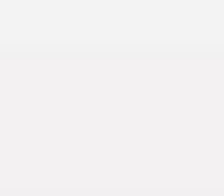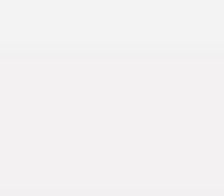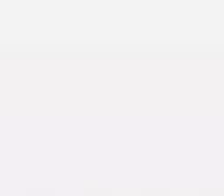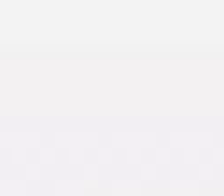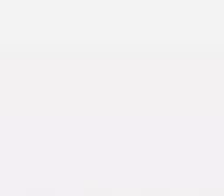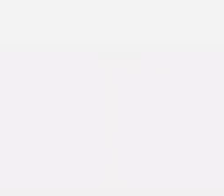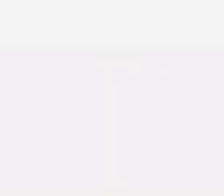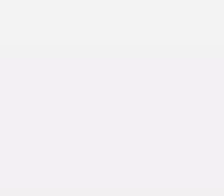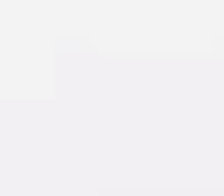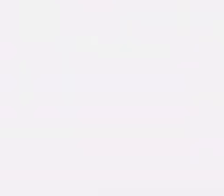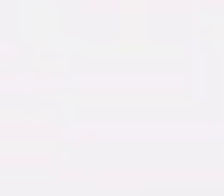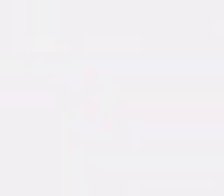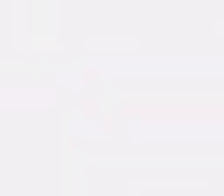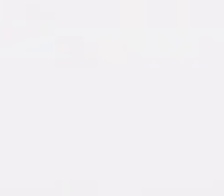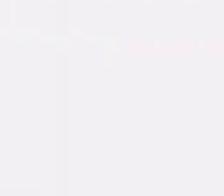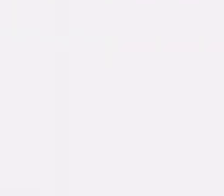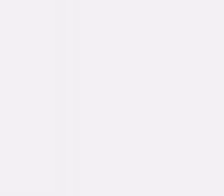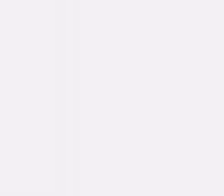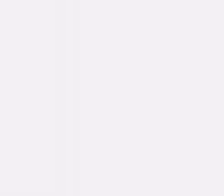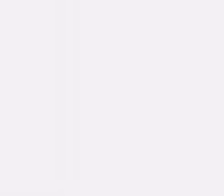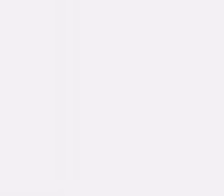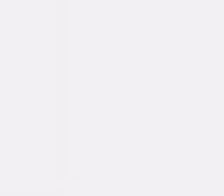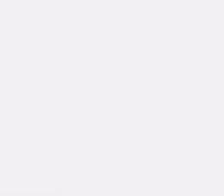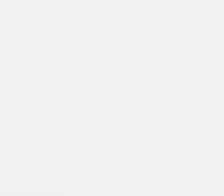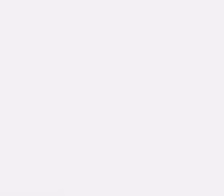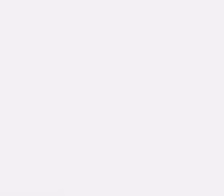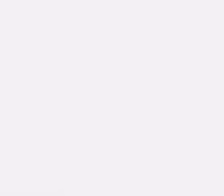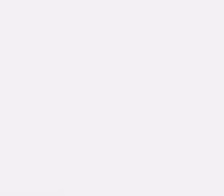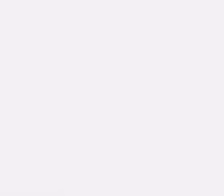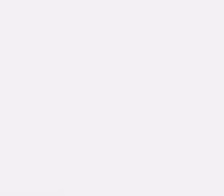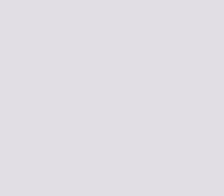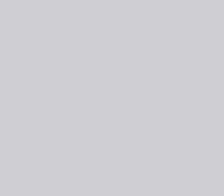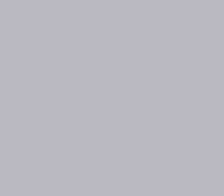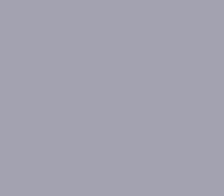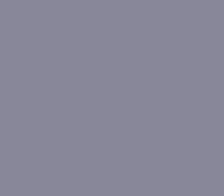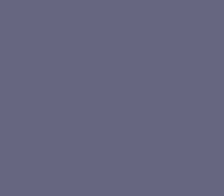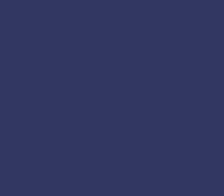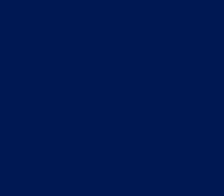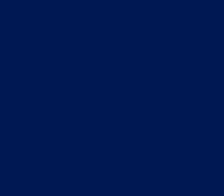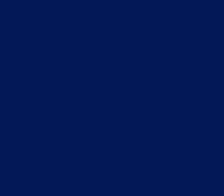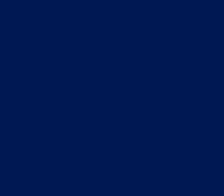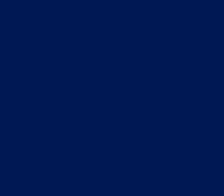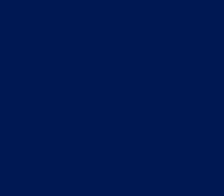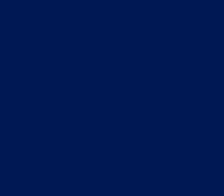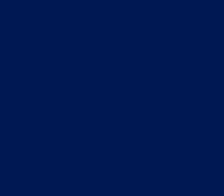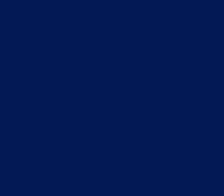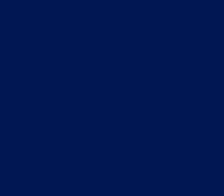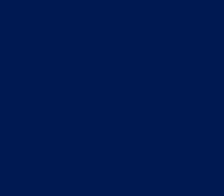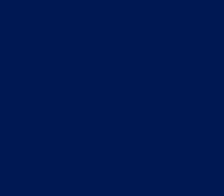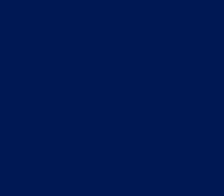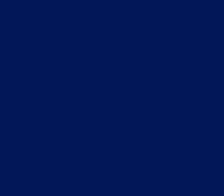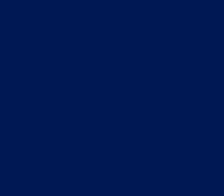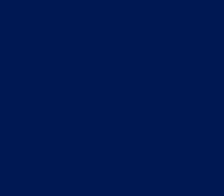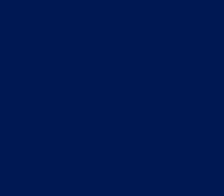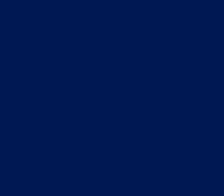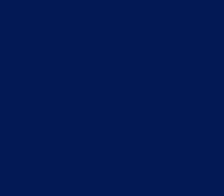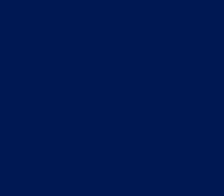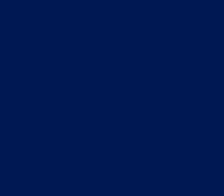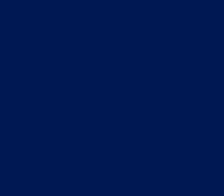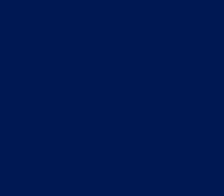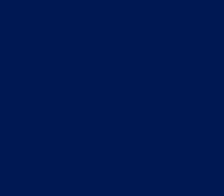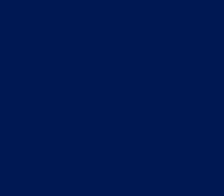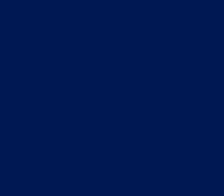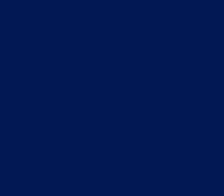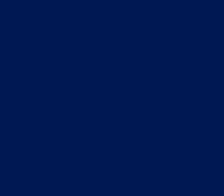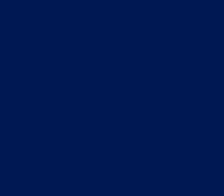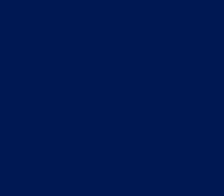Deberes y garantías del pueblo nicaragüense. Derechos sociales. Artículo 79 de la Constitución Política de la